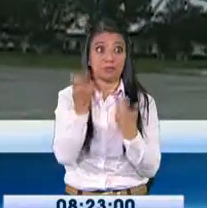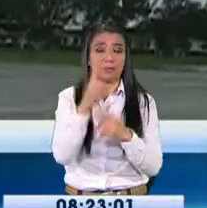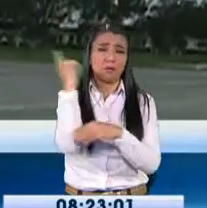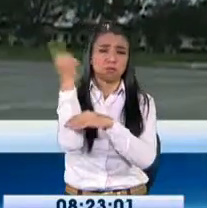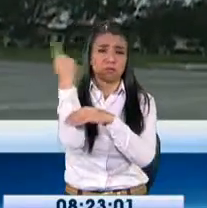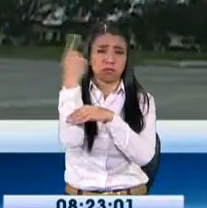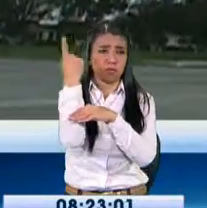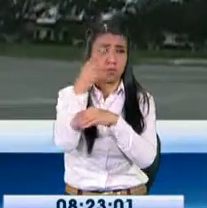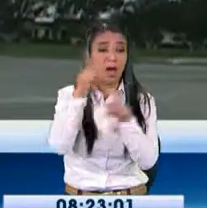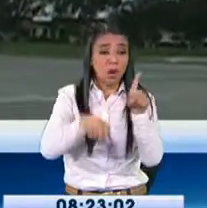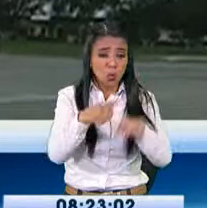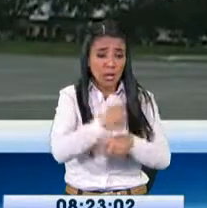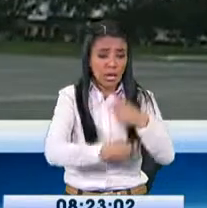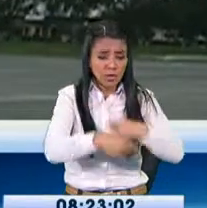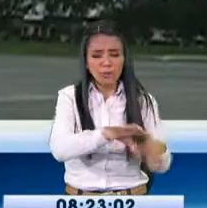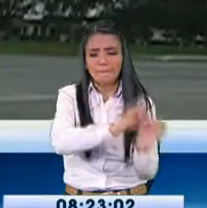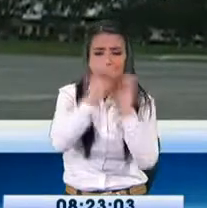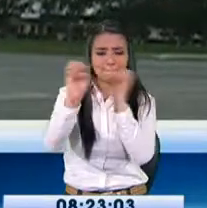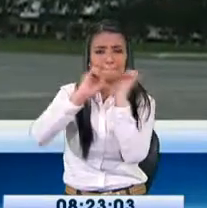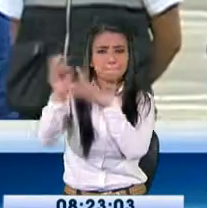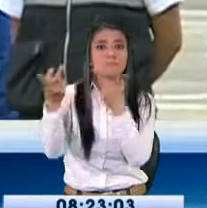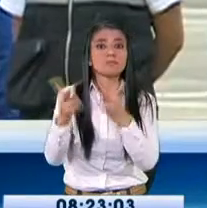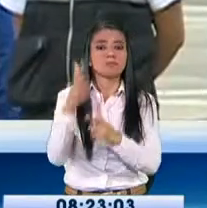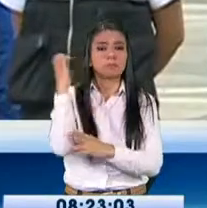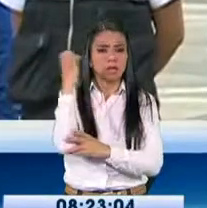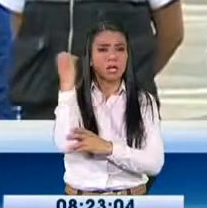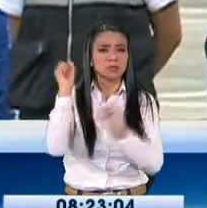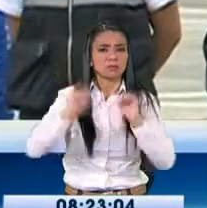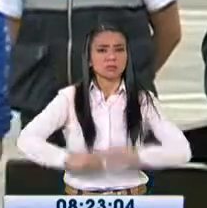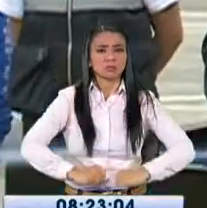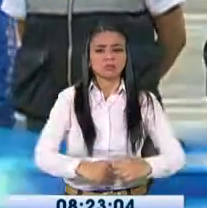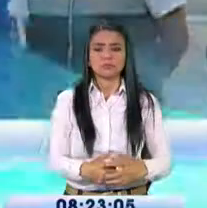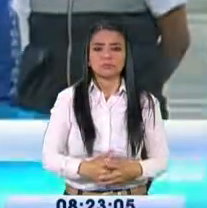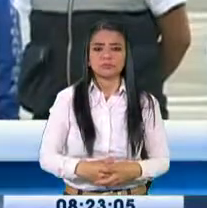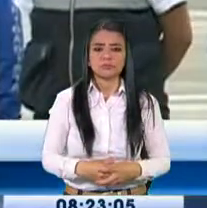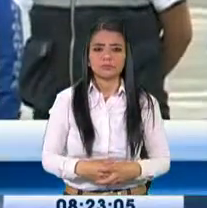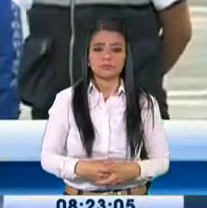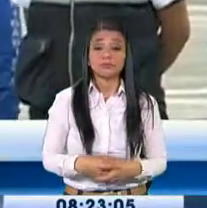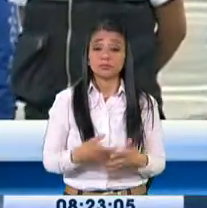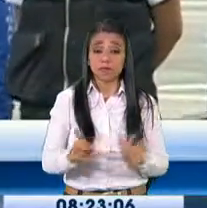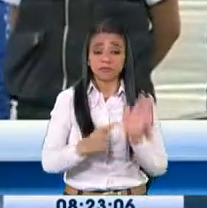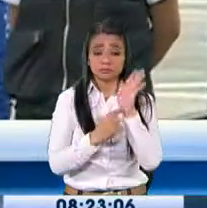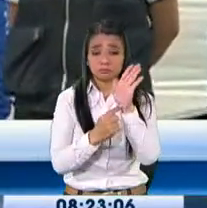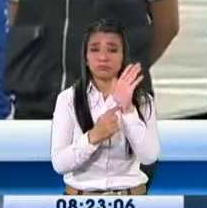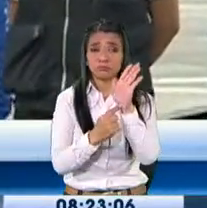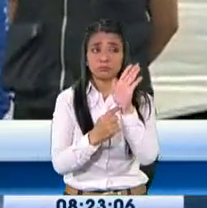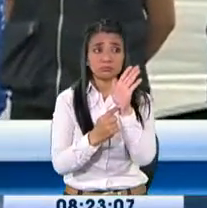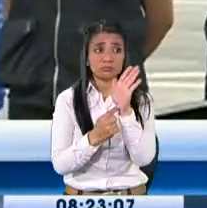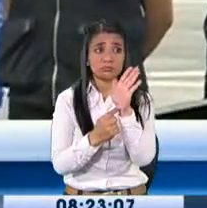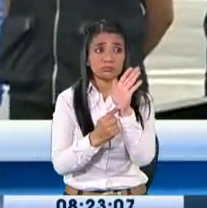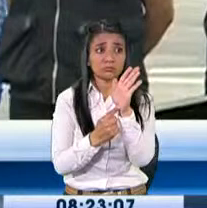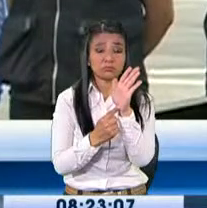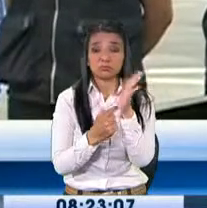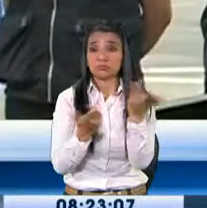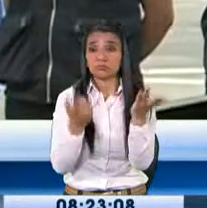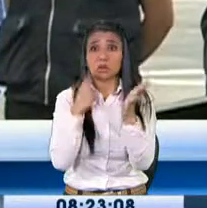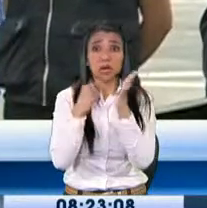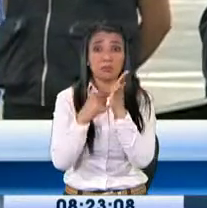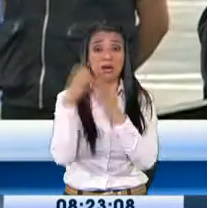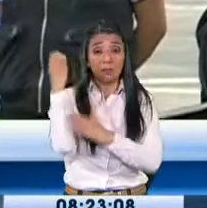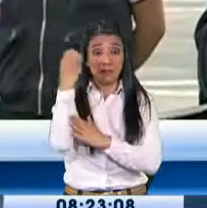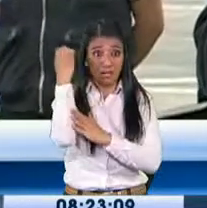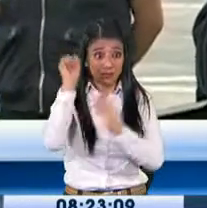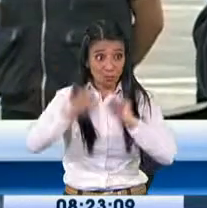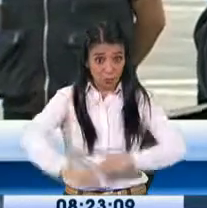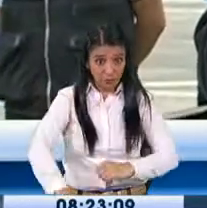helicóptero para la evacuación de heridos y la atención emergente. Hemos demostrado que no solo en tiempos de